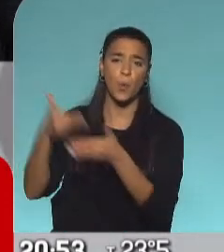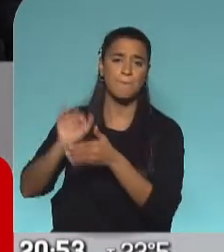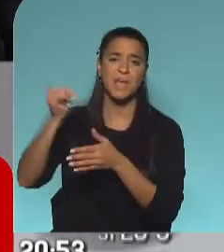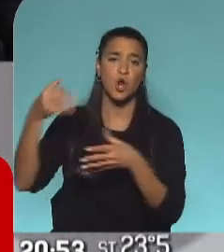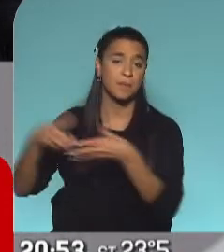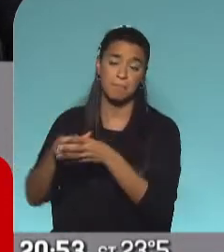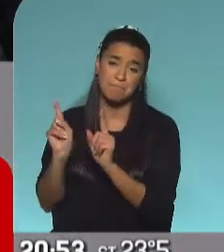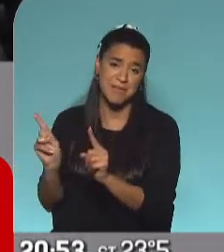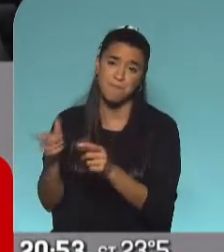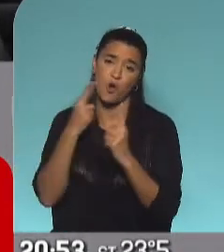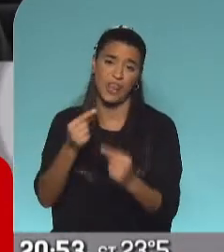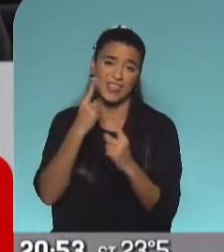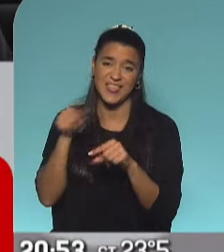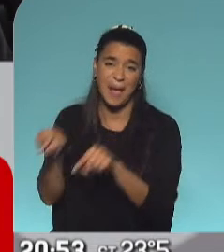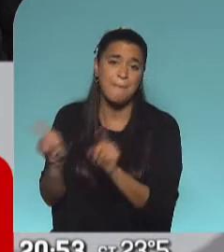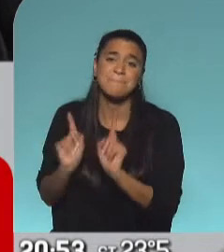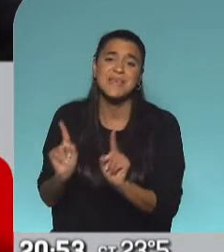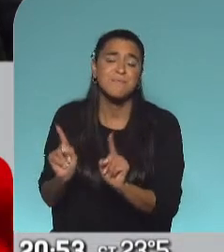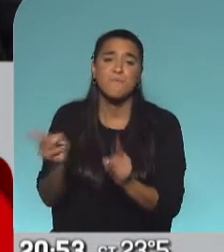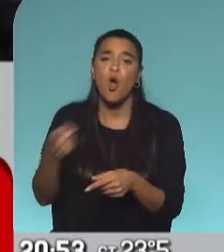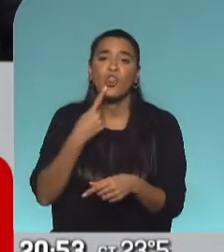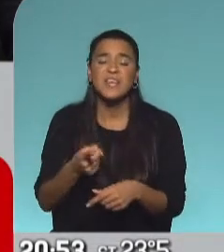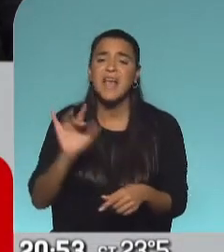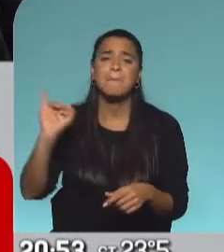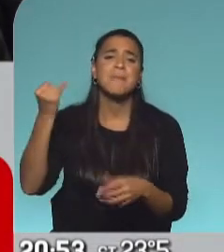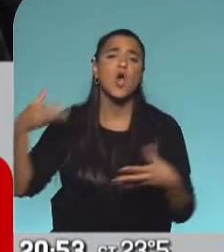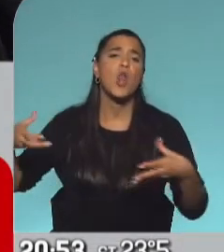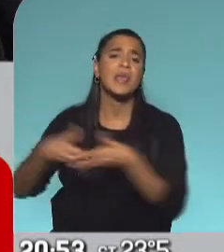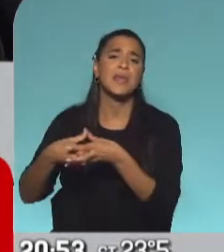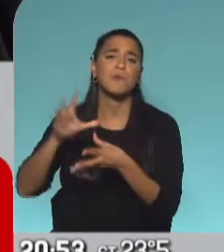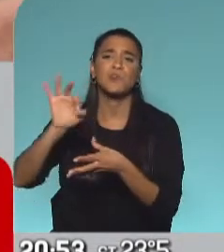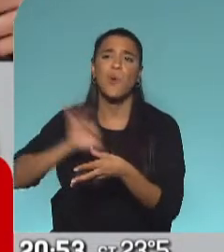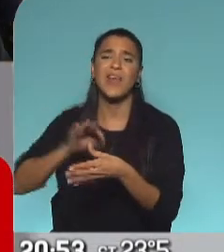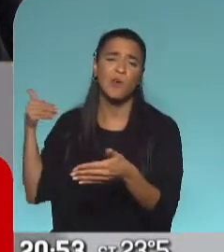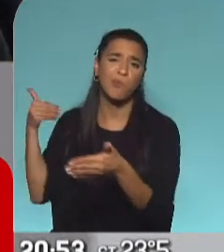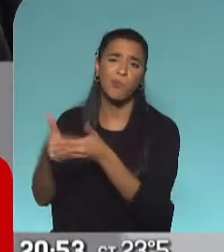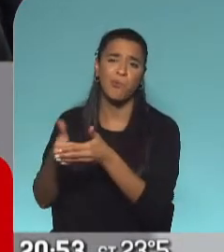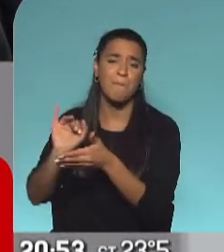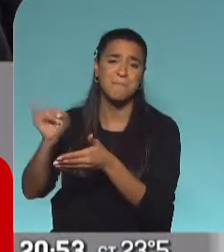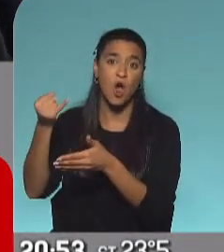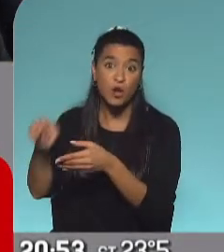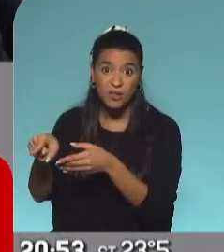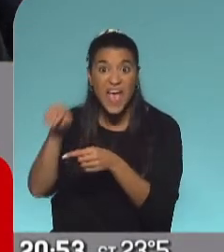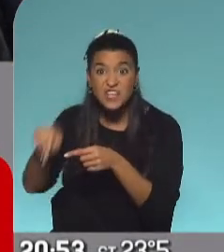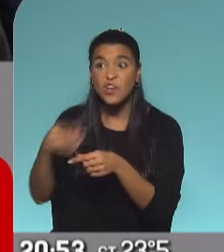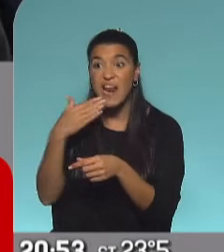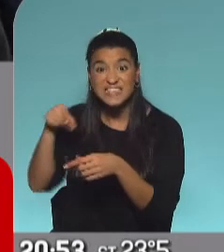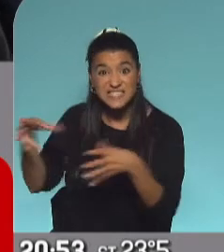los mismos, los mismos que decían que tenían el mejor equipo de los últimos 50 años y provocaron la